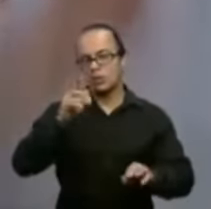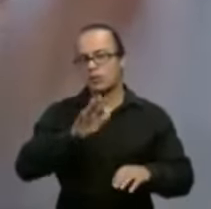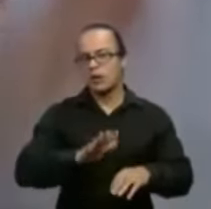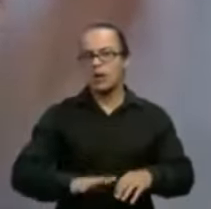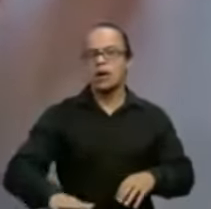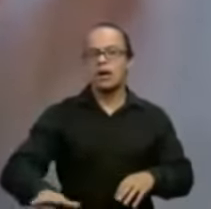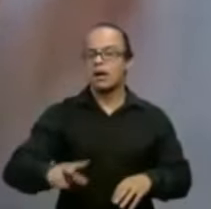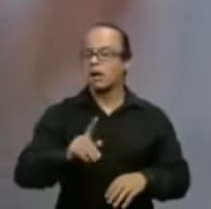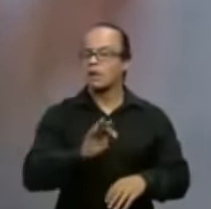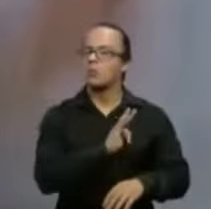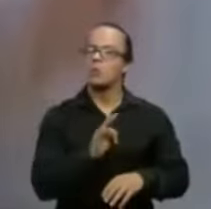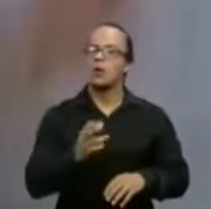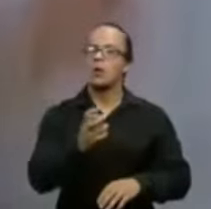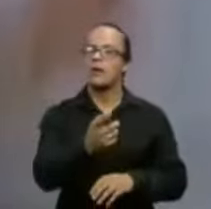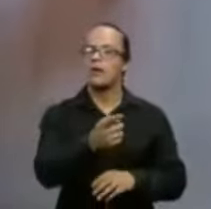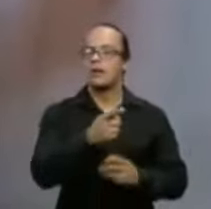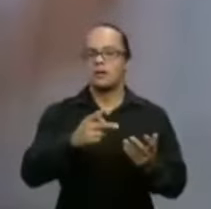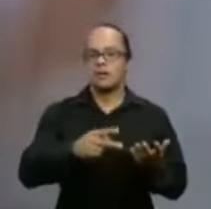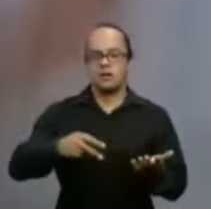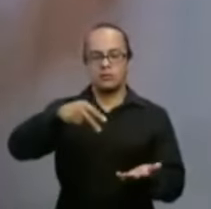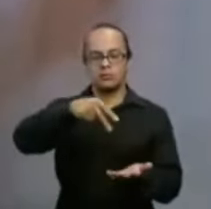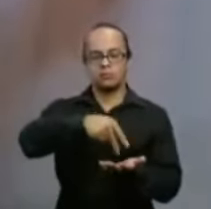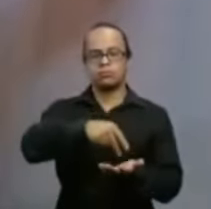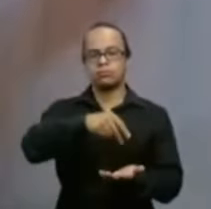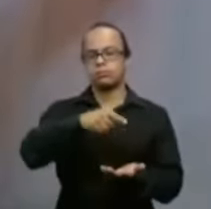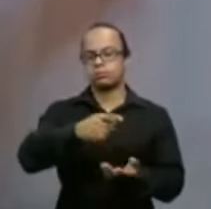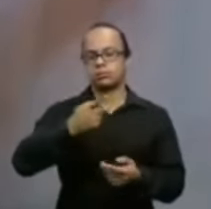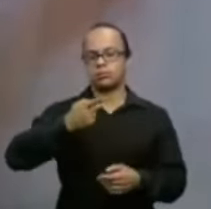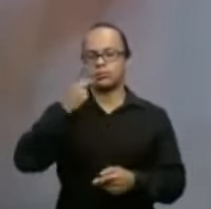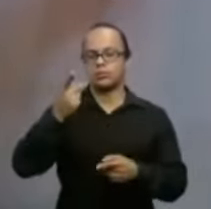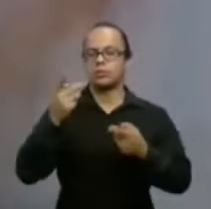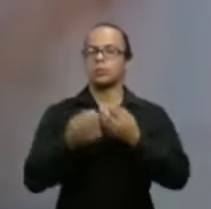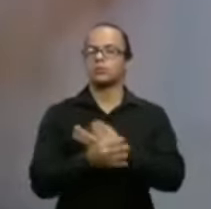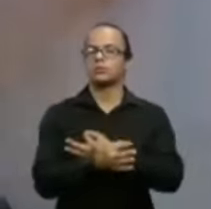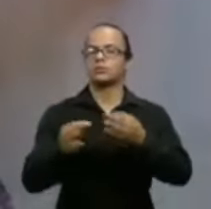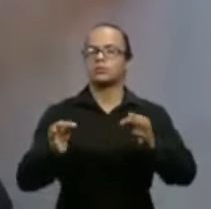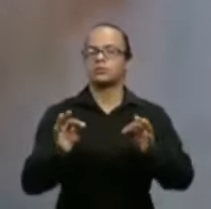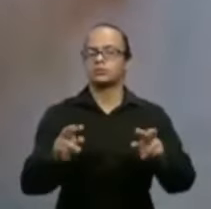pueda estar en este rindiendo,